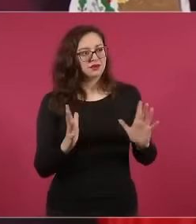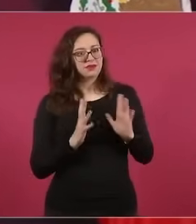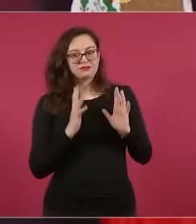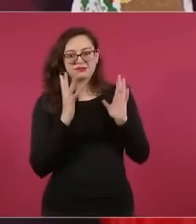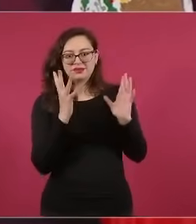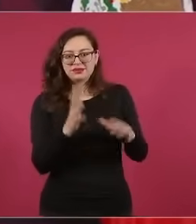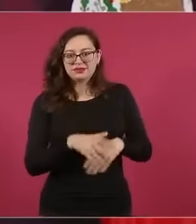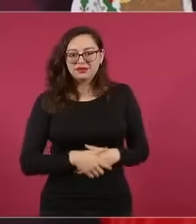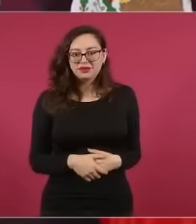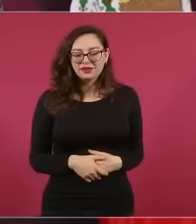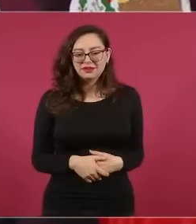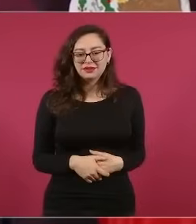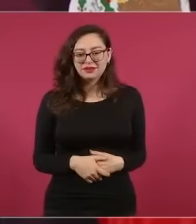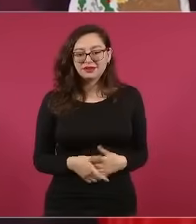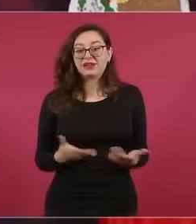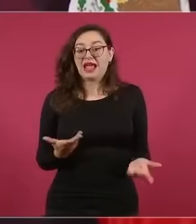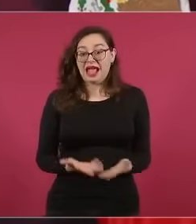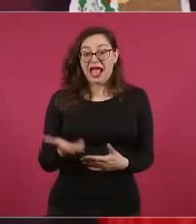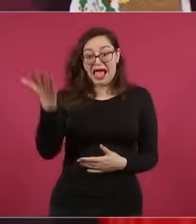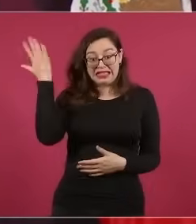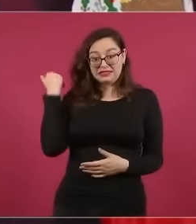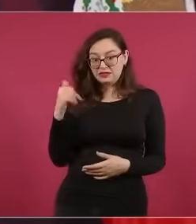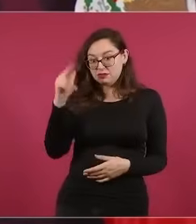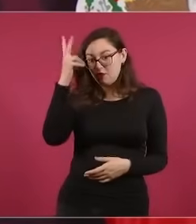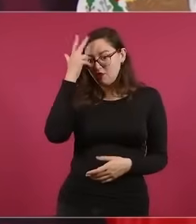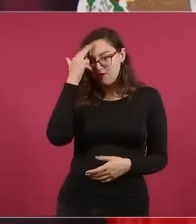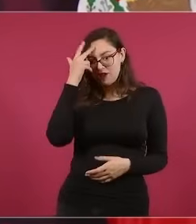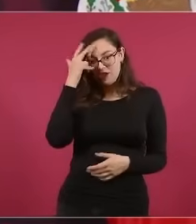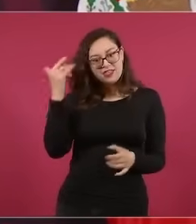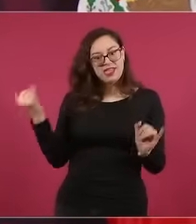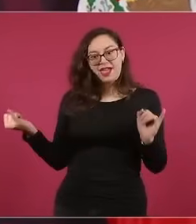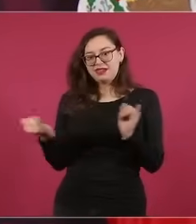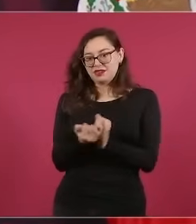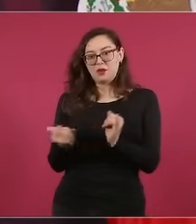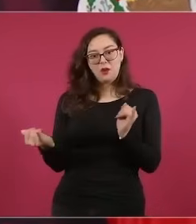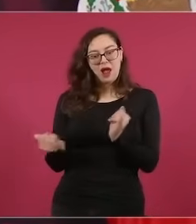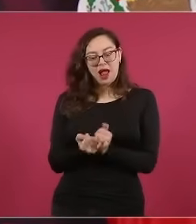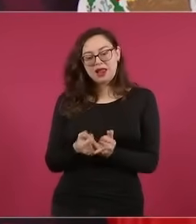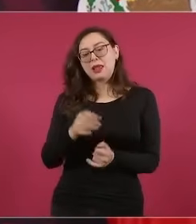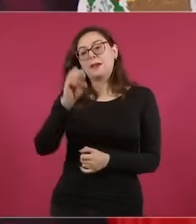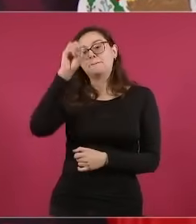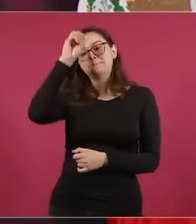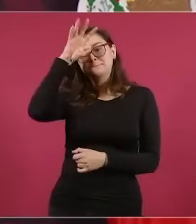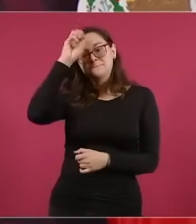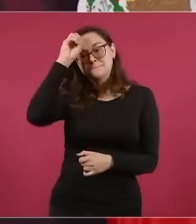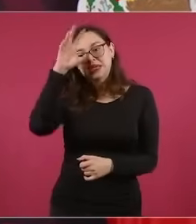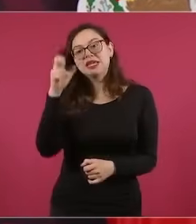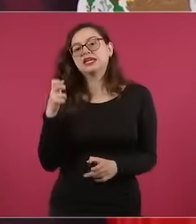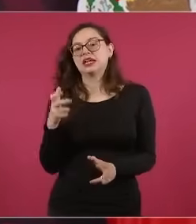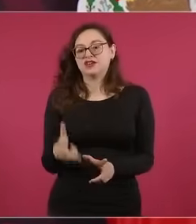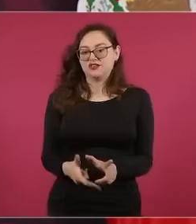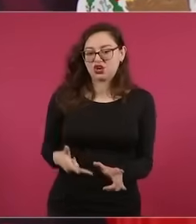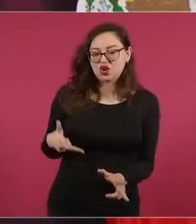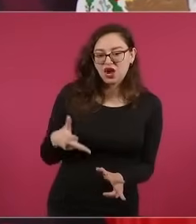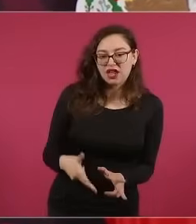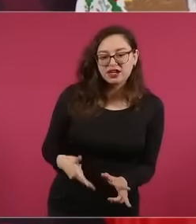había entregado a extranjeros: las minas, los